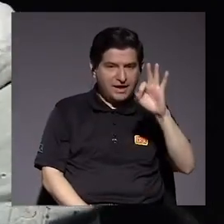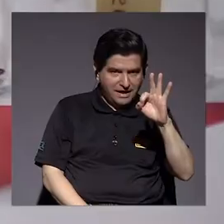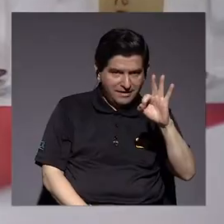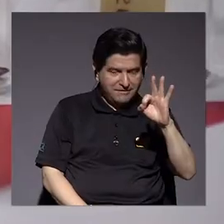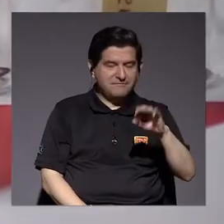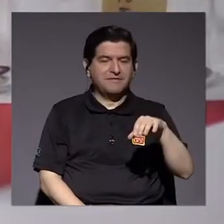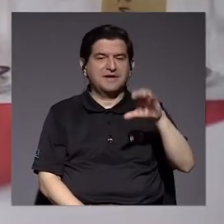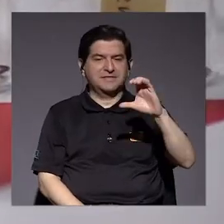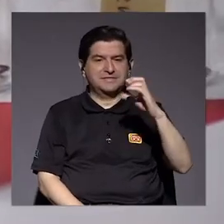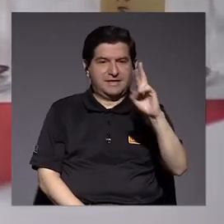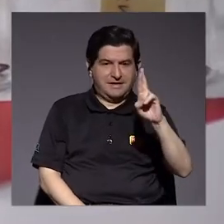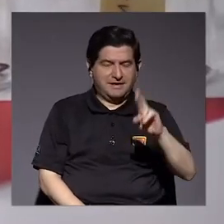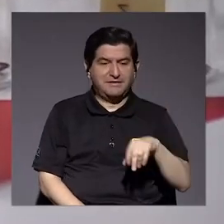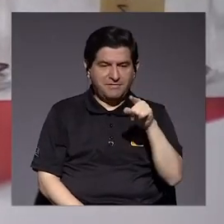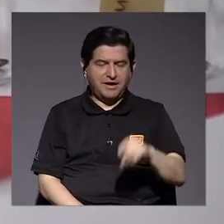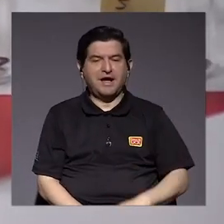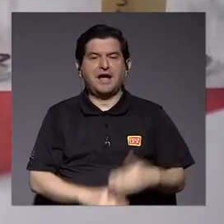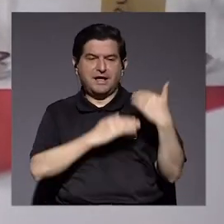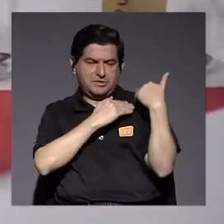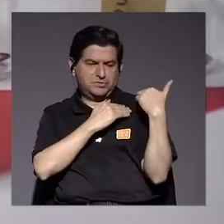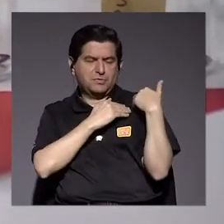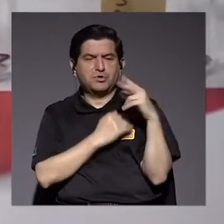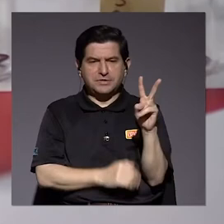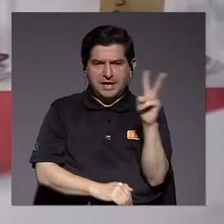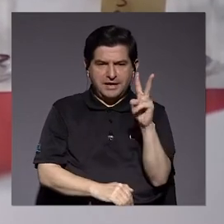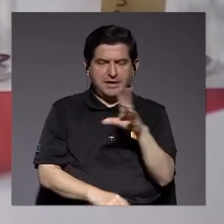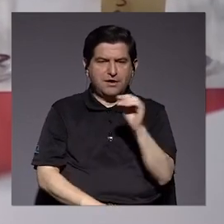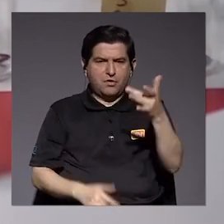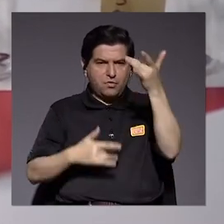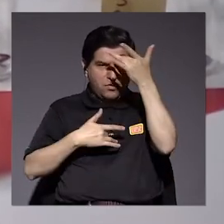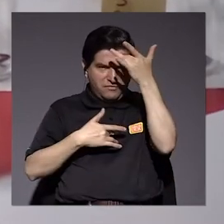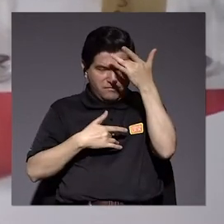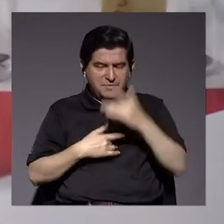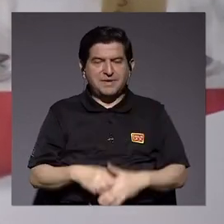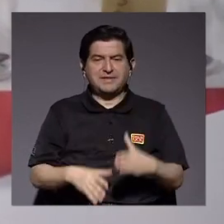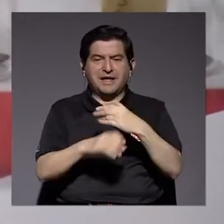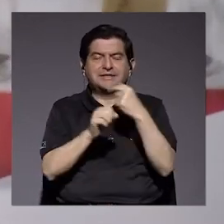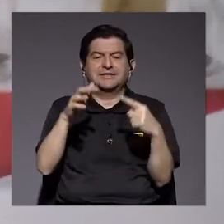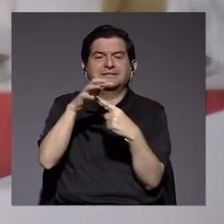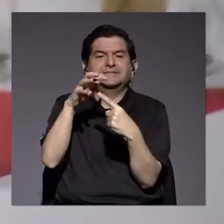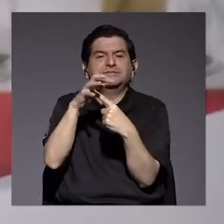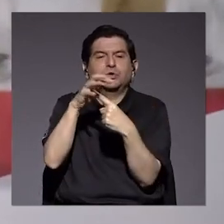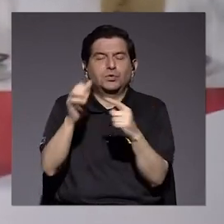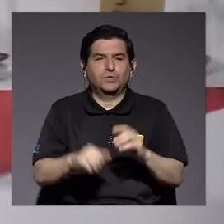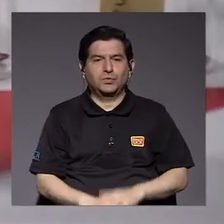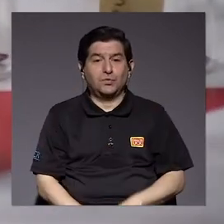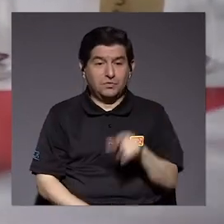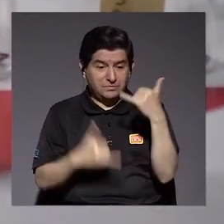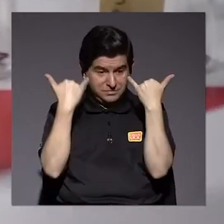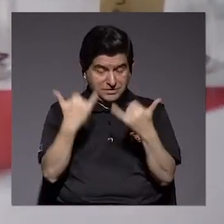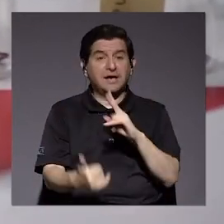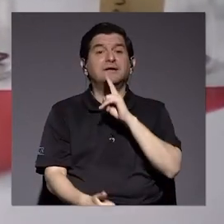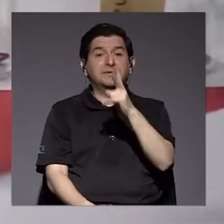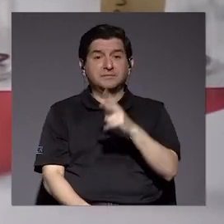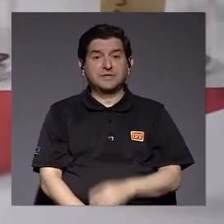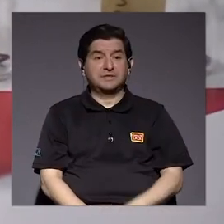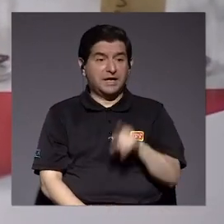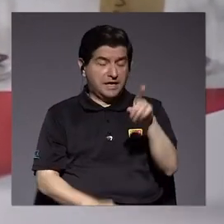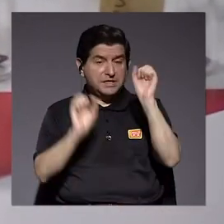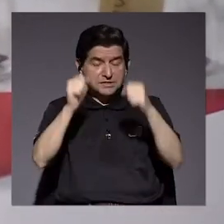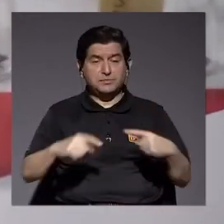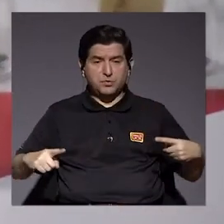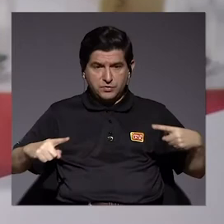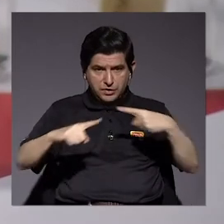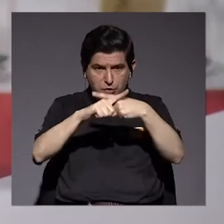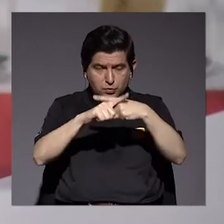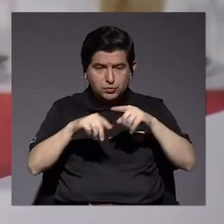costarricensis, de ahí se han obtenido resistencias a virus y a enfermedades causadas por hongos. Uh-huh. Esto ya es realidad, porque este lo